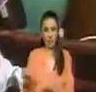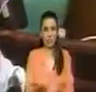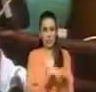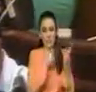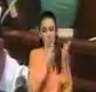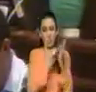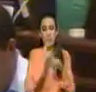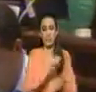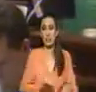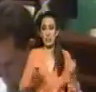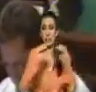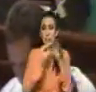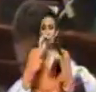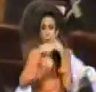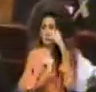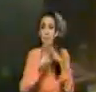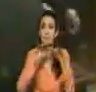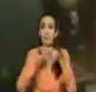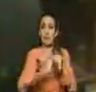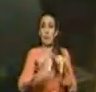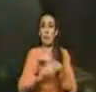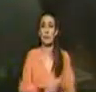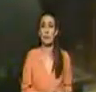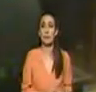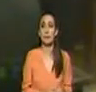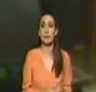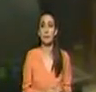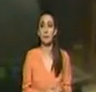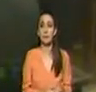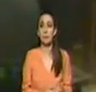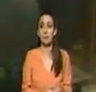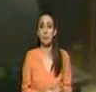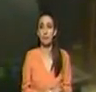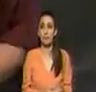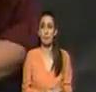económico que lo trata la Asamblea Nacional. Javier Ceballos, Medios Públicos.